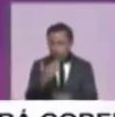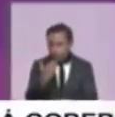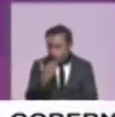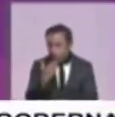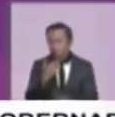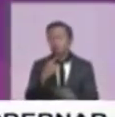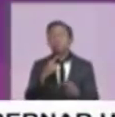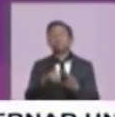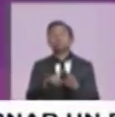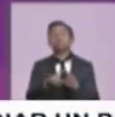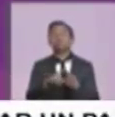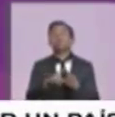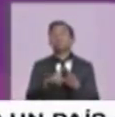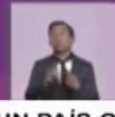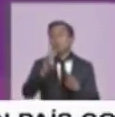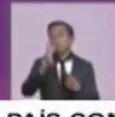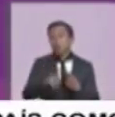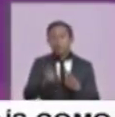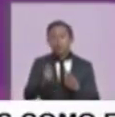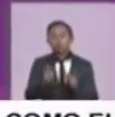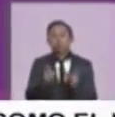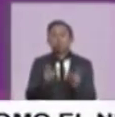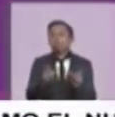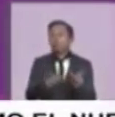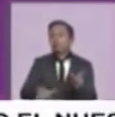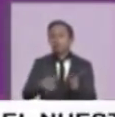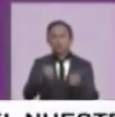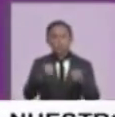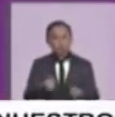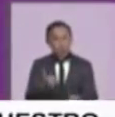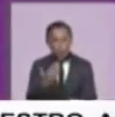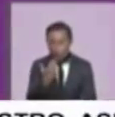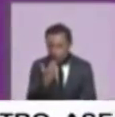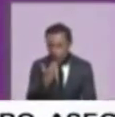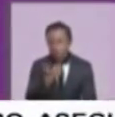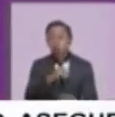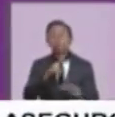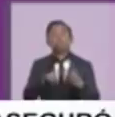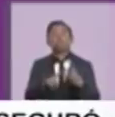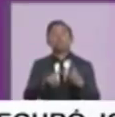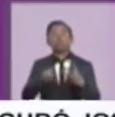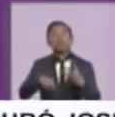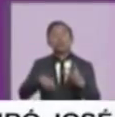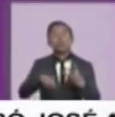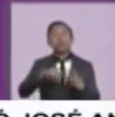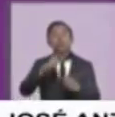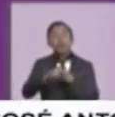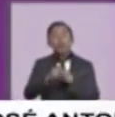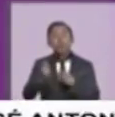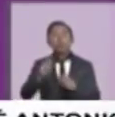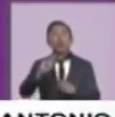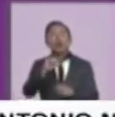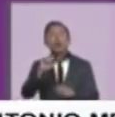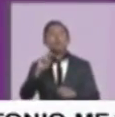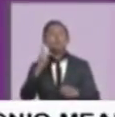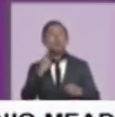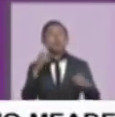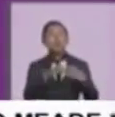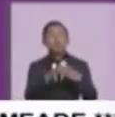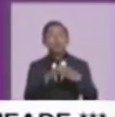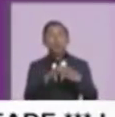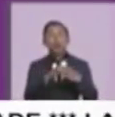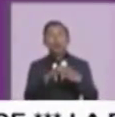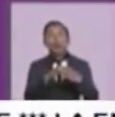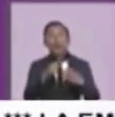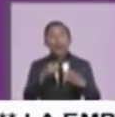ser muy difícil que alguno de esos le pueda ganar a López Obrador. Esa es la pregunta. ¿Se pueden poner de acuerdo estos tres para